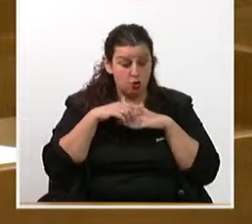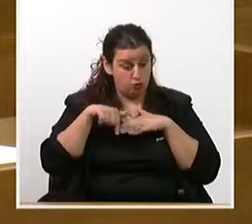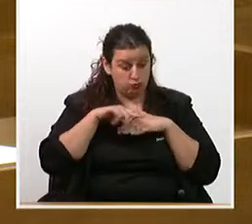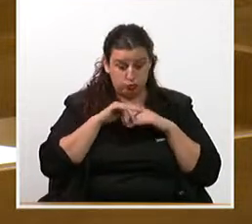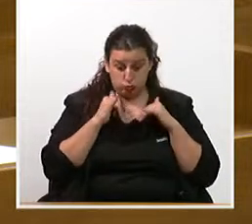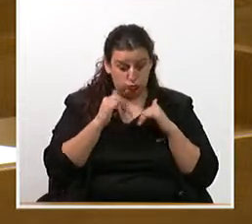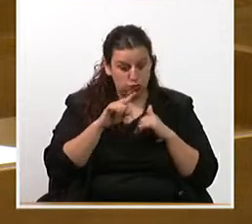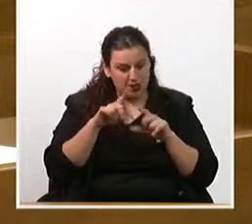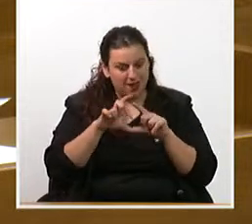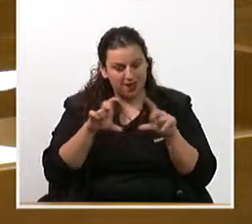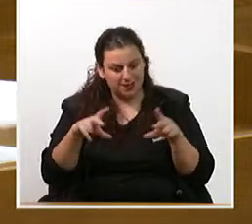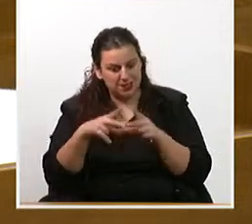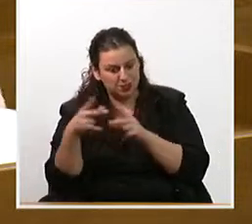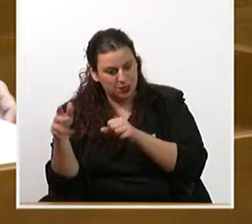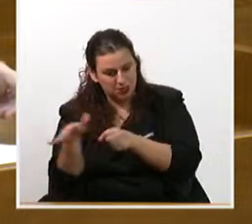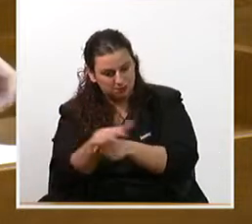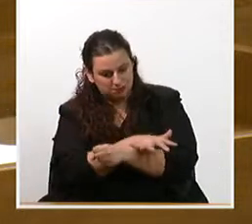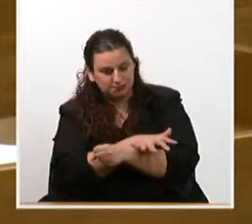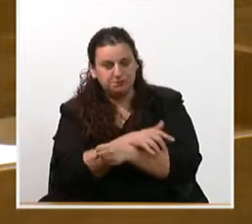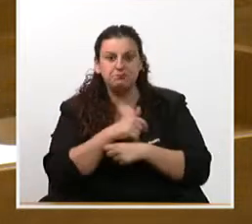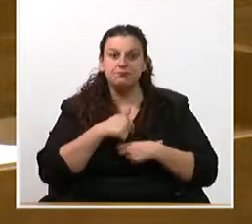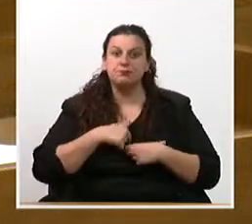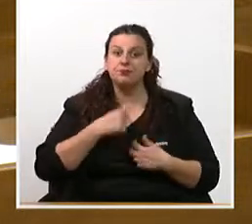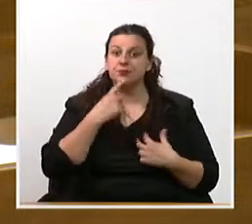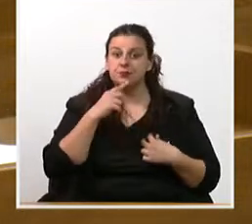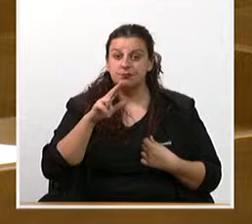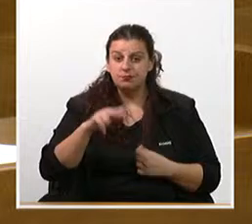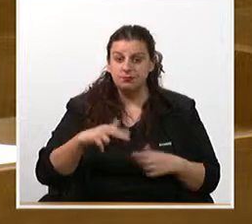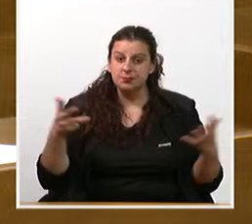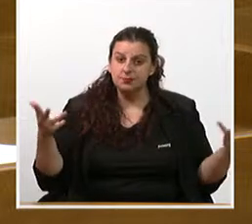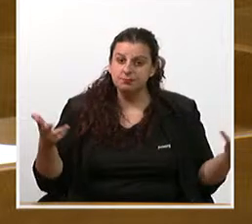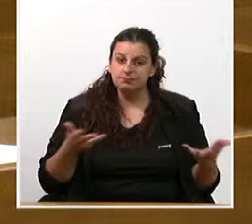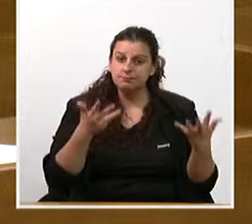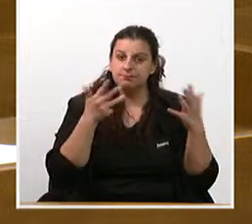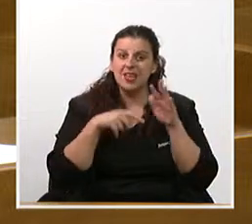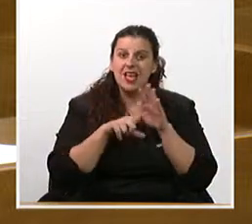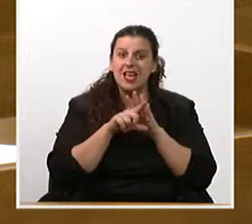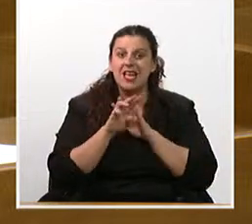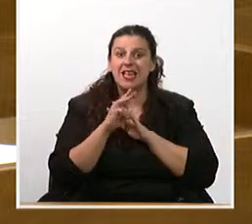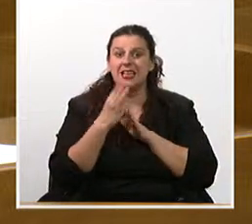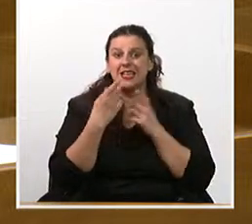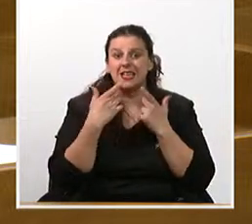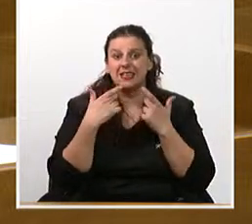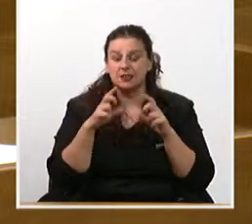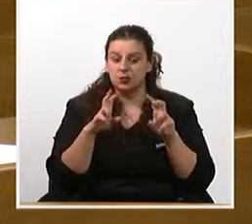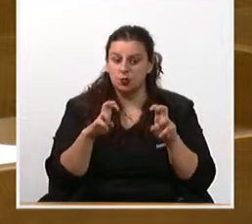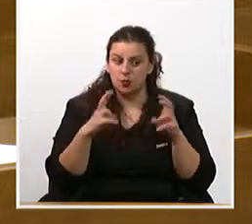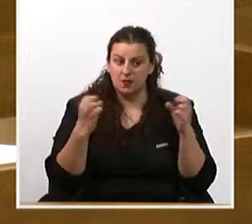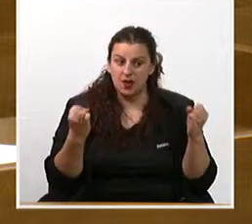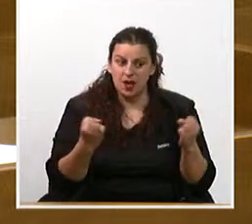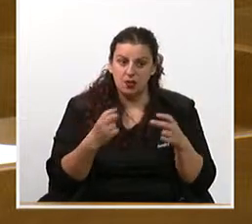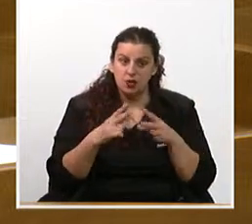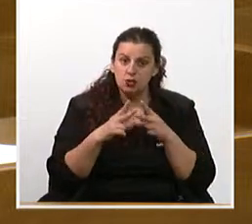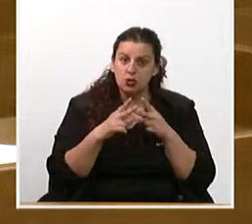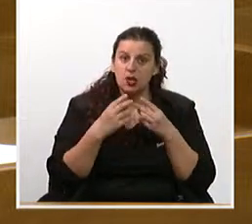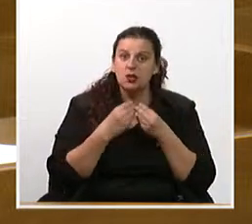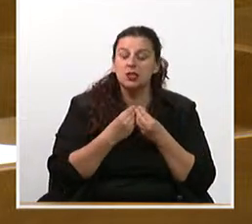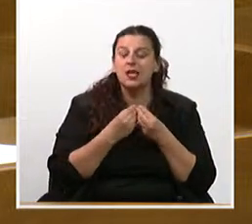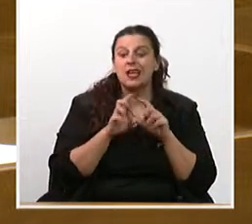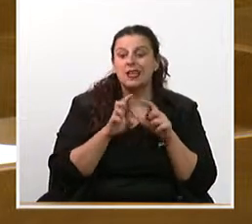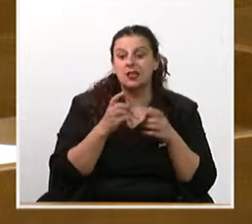de llegar también dijo que vamos a impulsar una nueva ley del Tercer sector de acción social como entidades colaboradoras de la